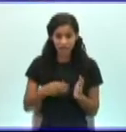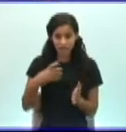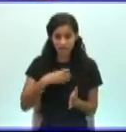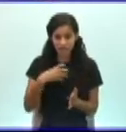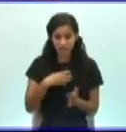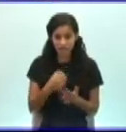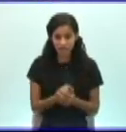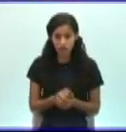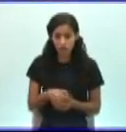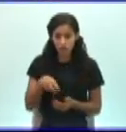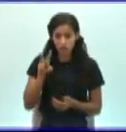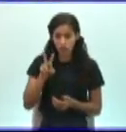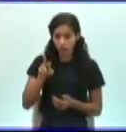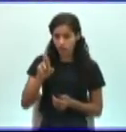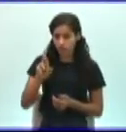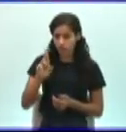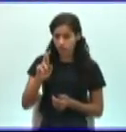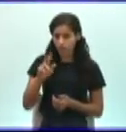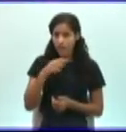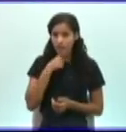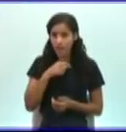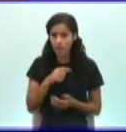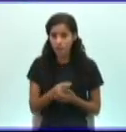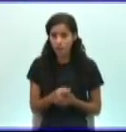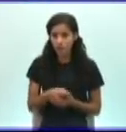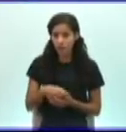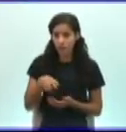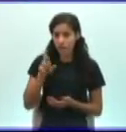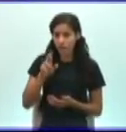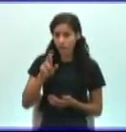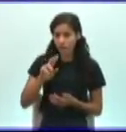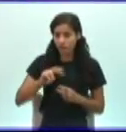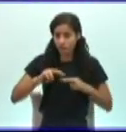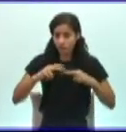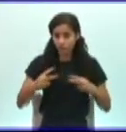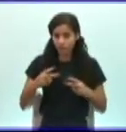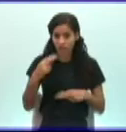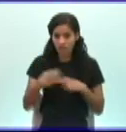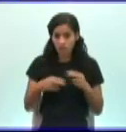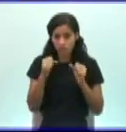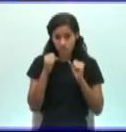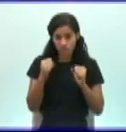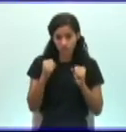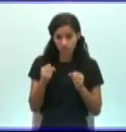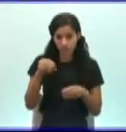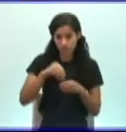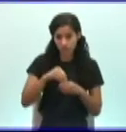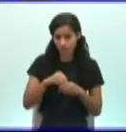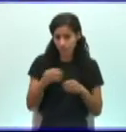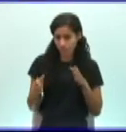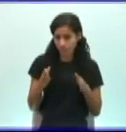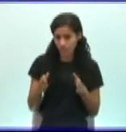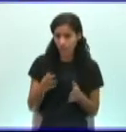Dos R's. Con el dígrafo R doble, hacemos la R fuerte entre las vocales.